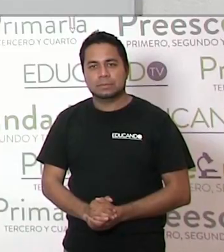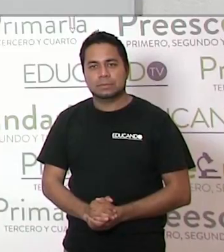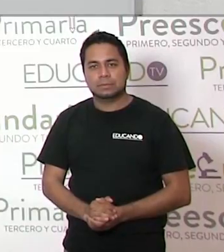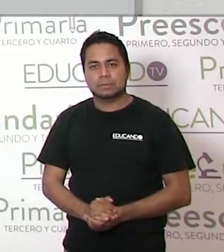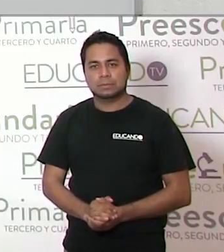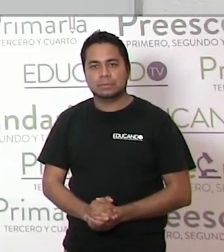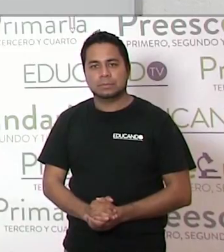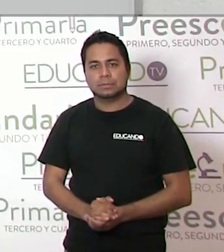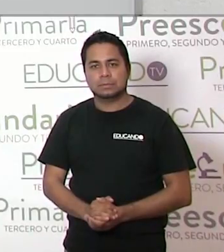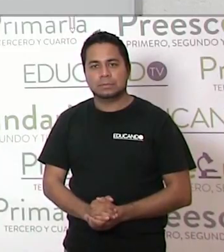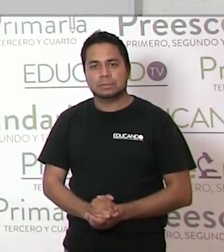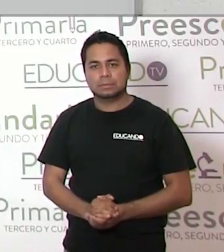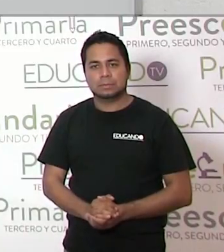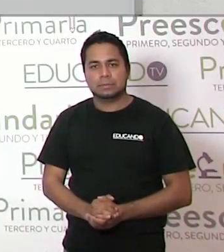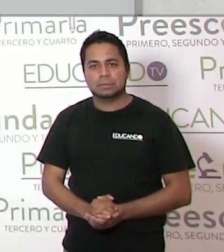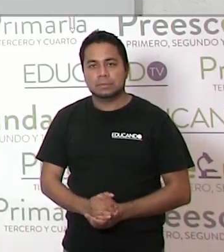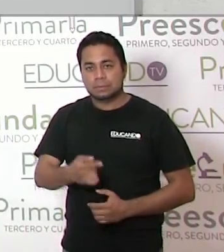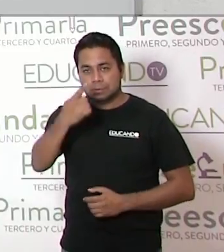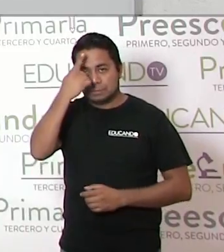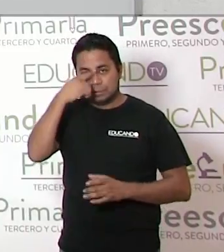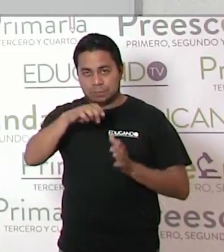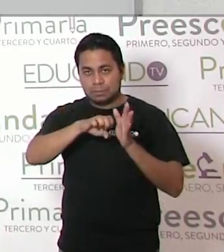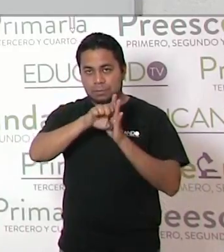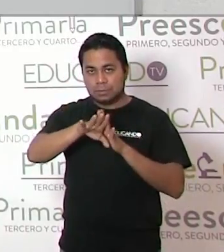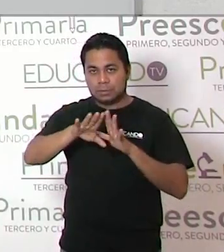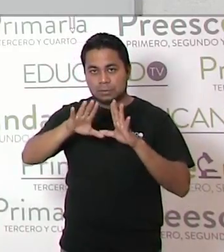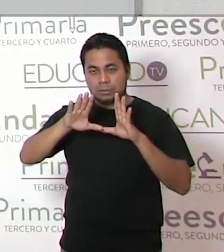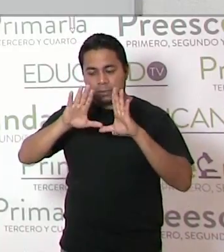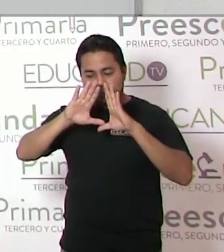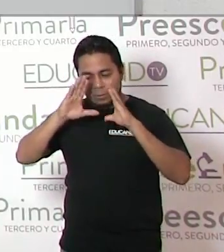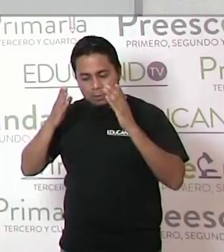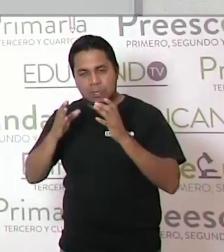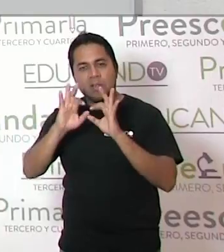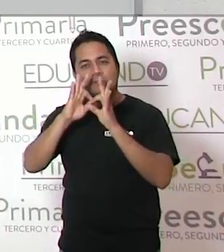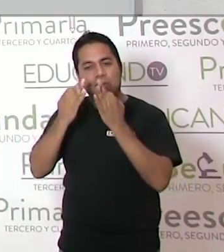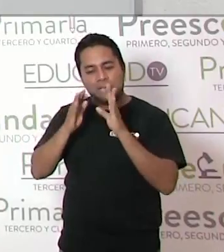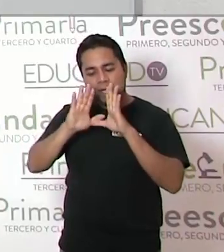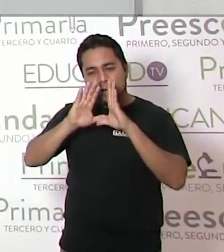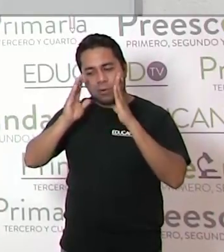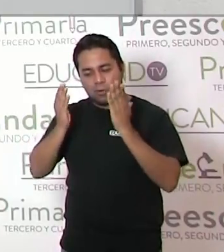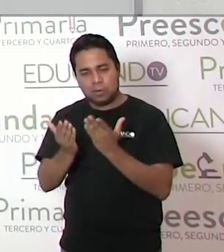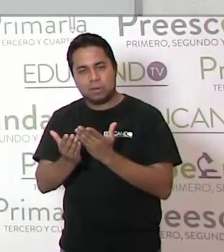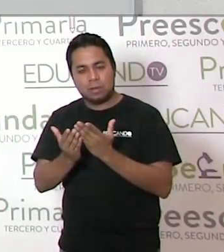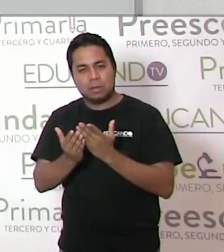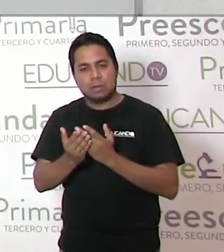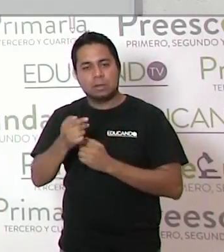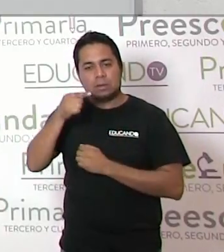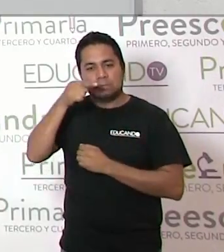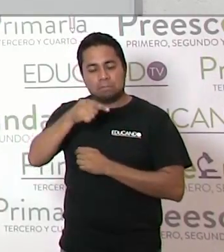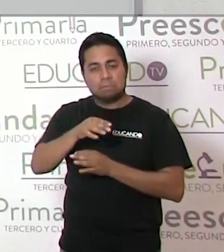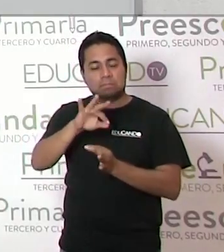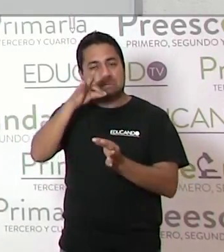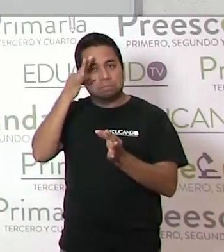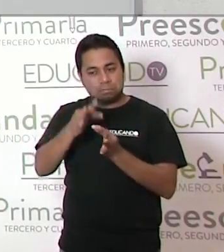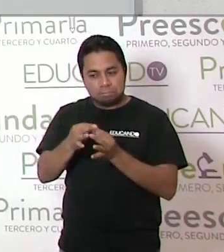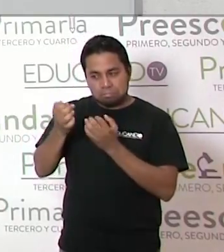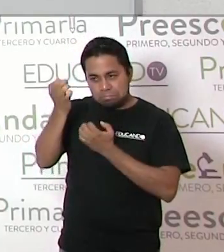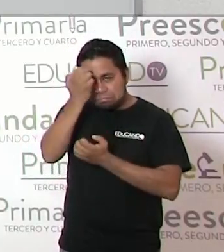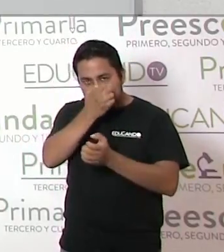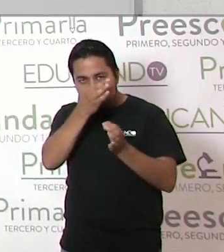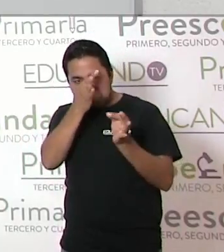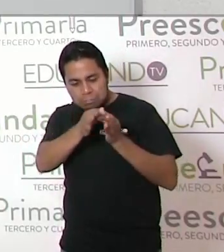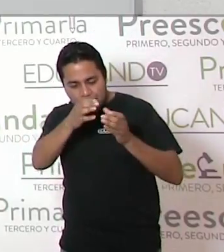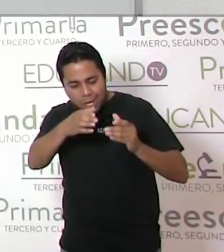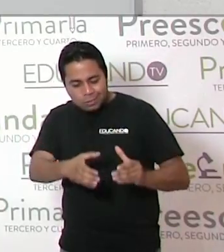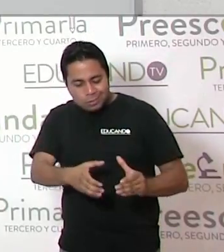¿sí? La cara curva donde se genera el cuerpo. Bueno, hemos terminado de analizar el